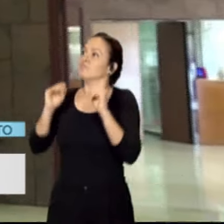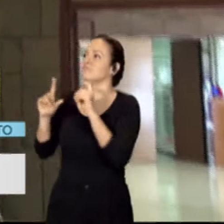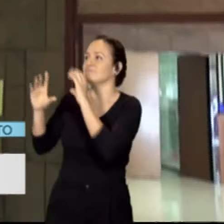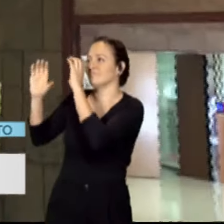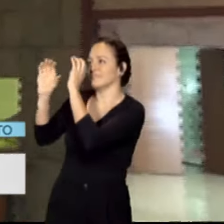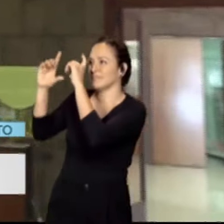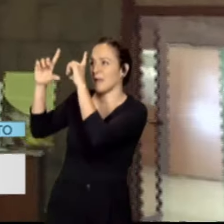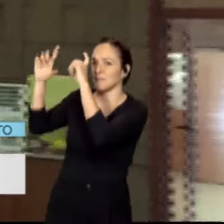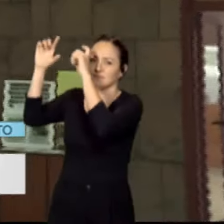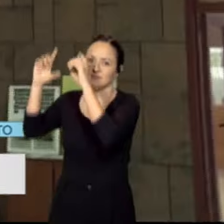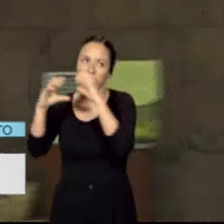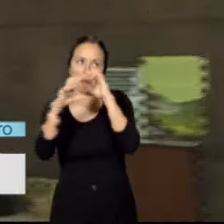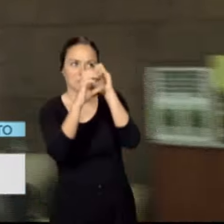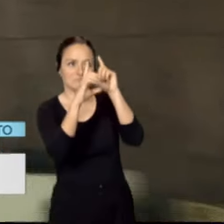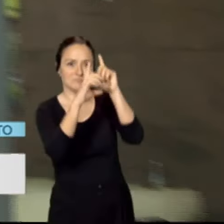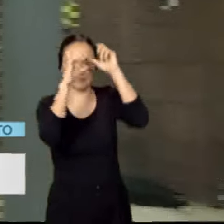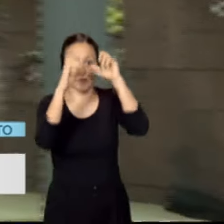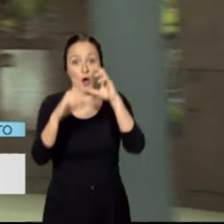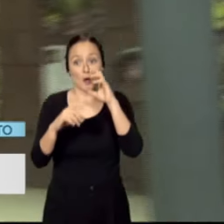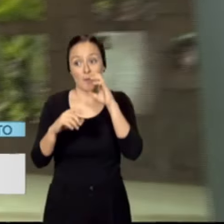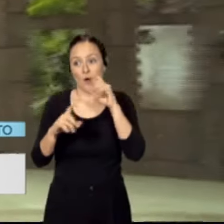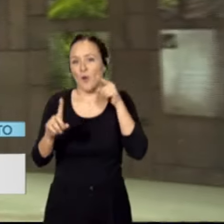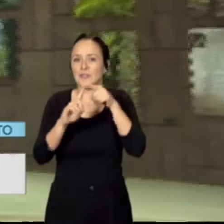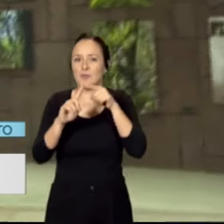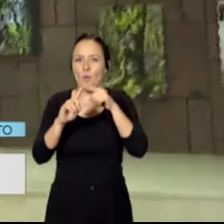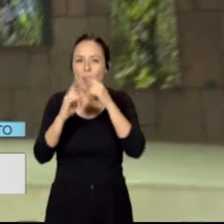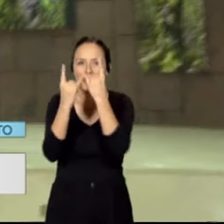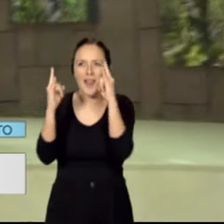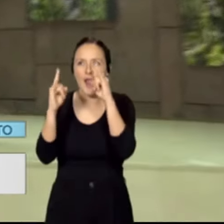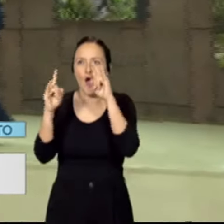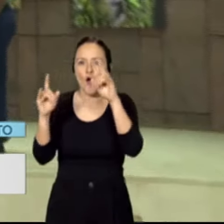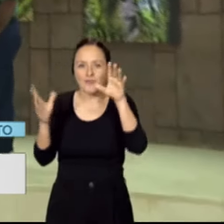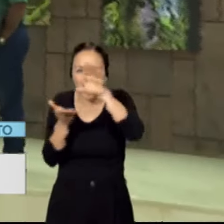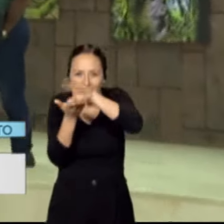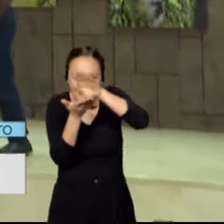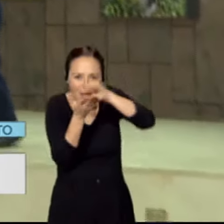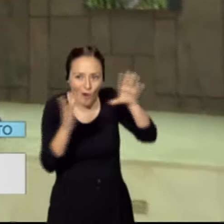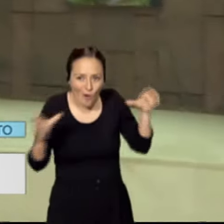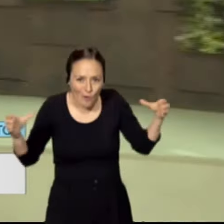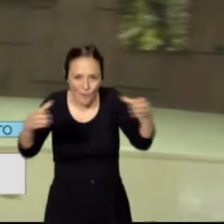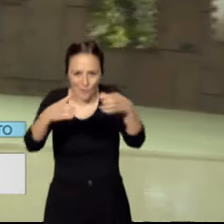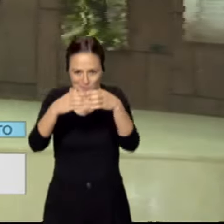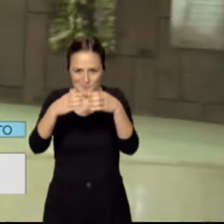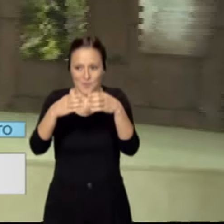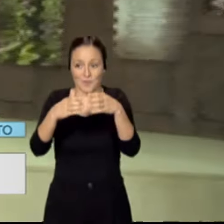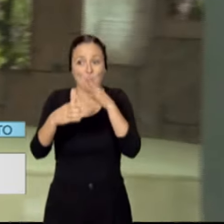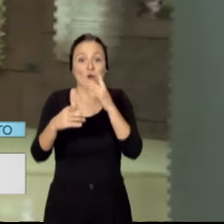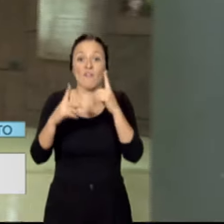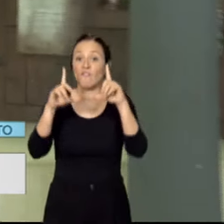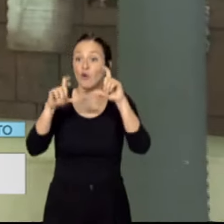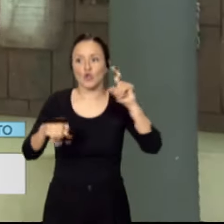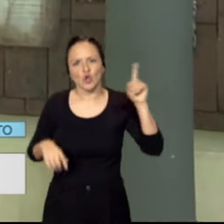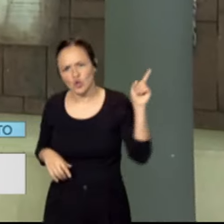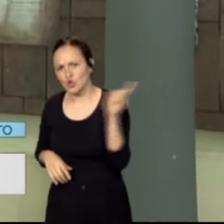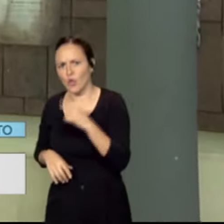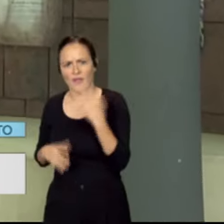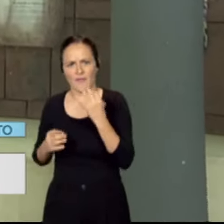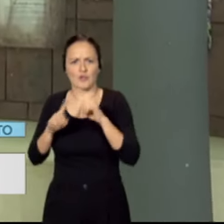el conjunto porque es un conjunto ahora que no puede faltar ni una foto Esto es así un complejo total